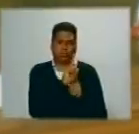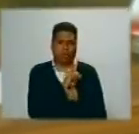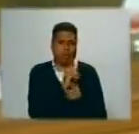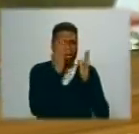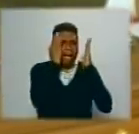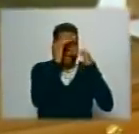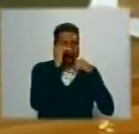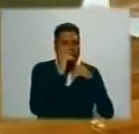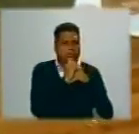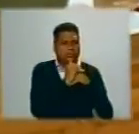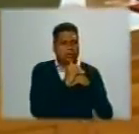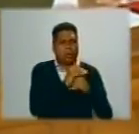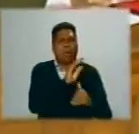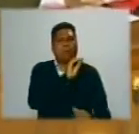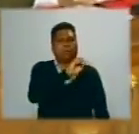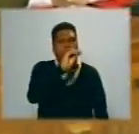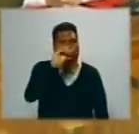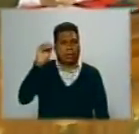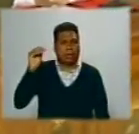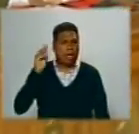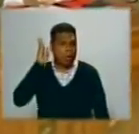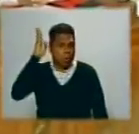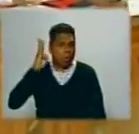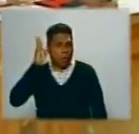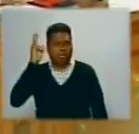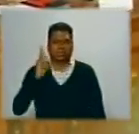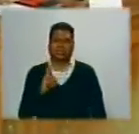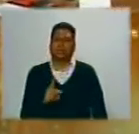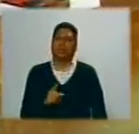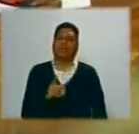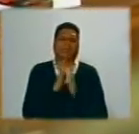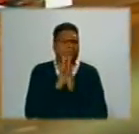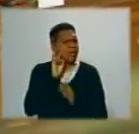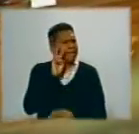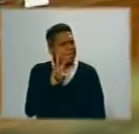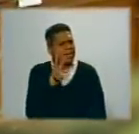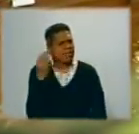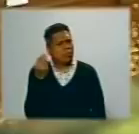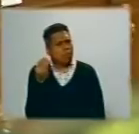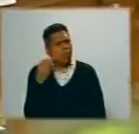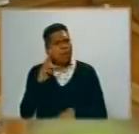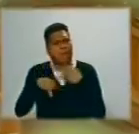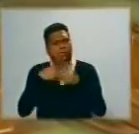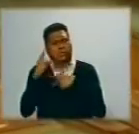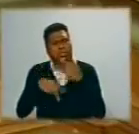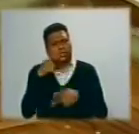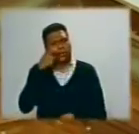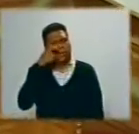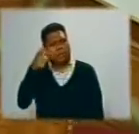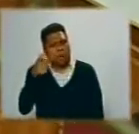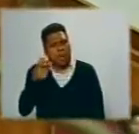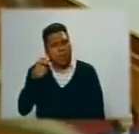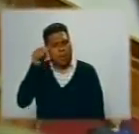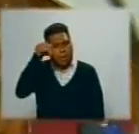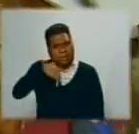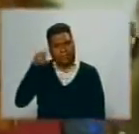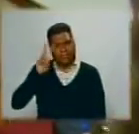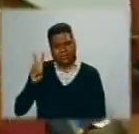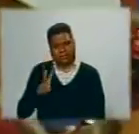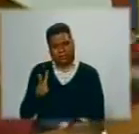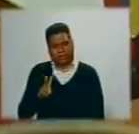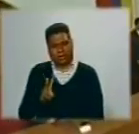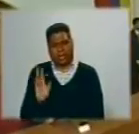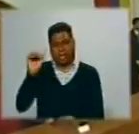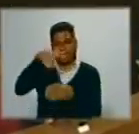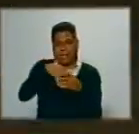que atiendan el llamado del pueblo de Venezuela, que quiere ir a un proceso electoral para dirimir y superar nuestras